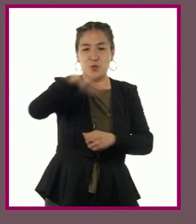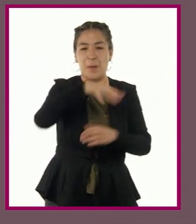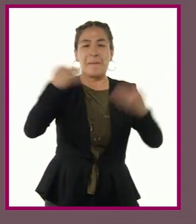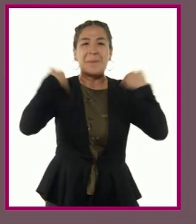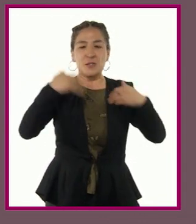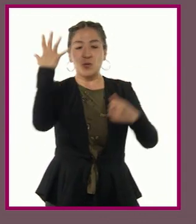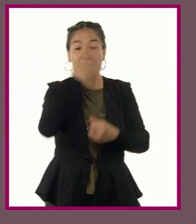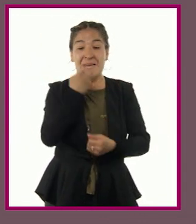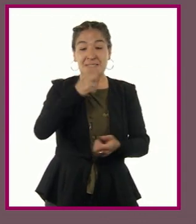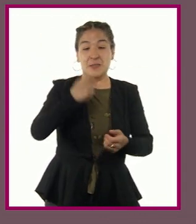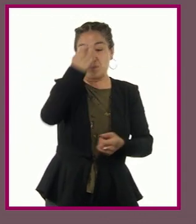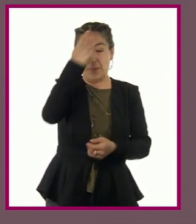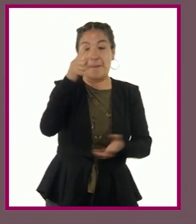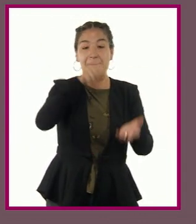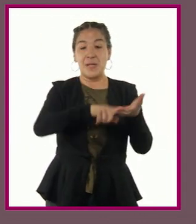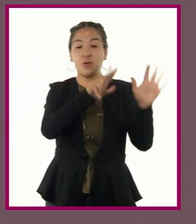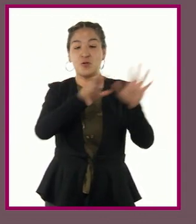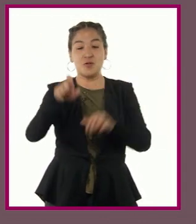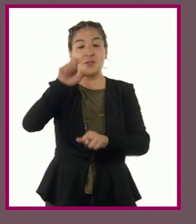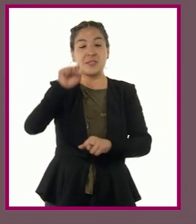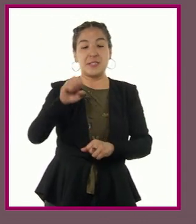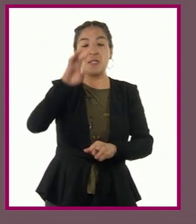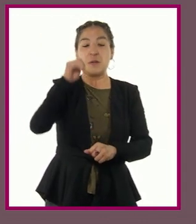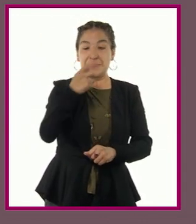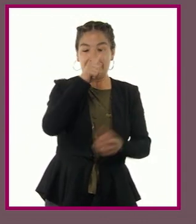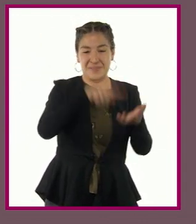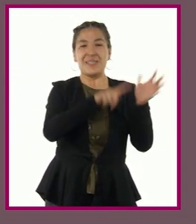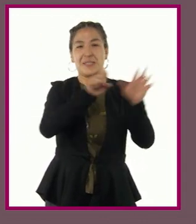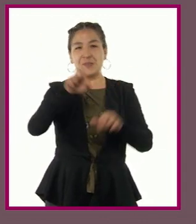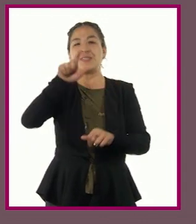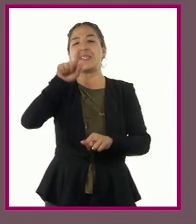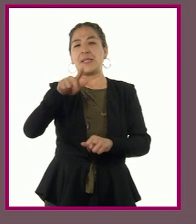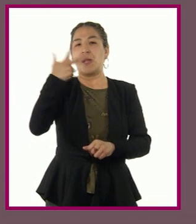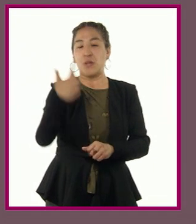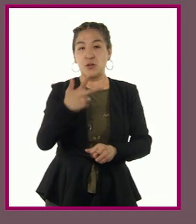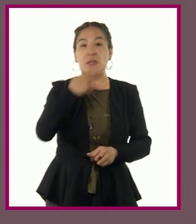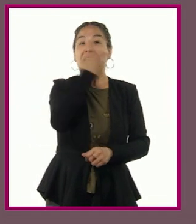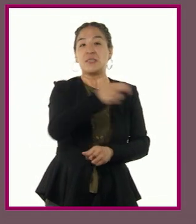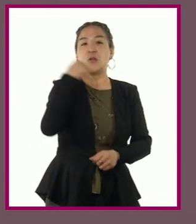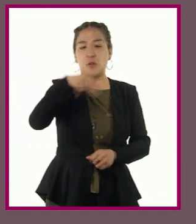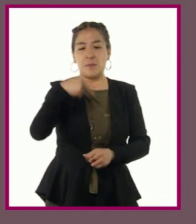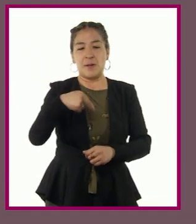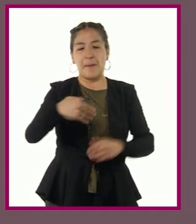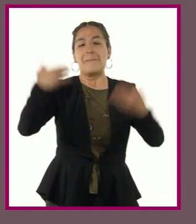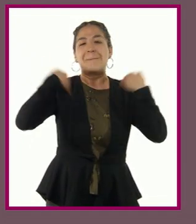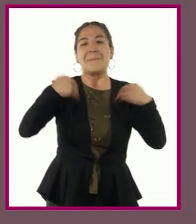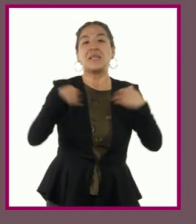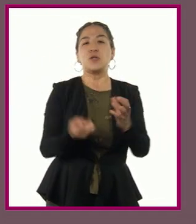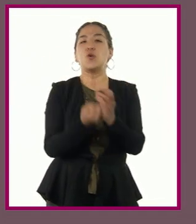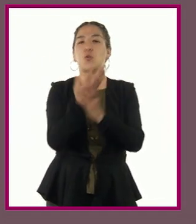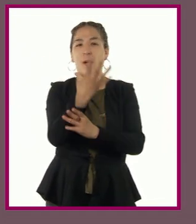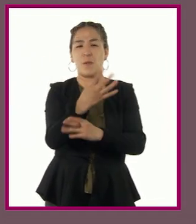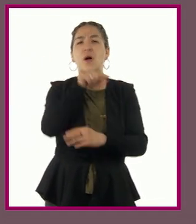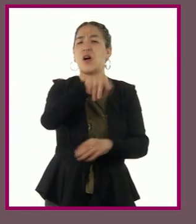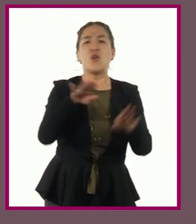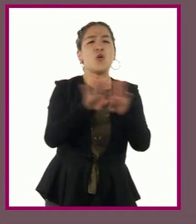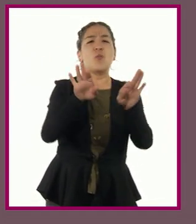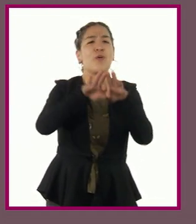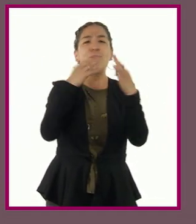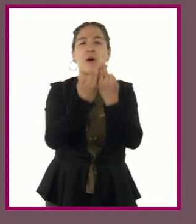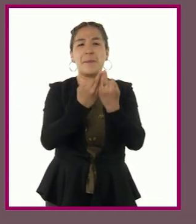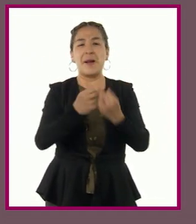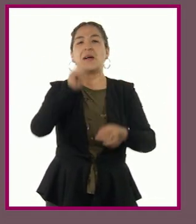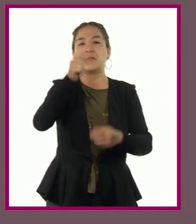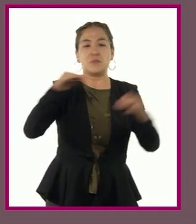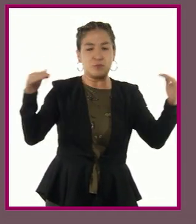en 1778. Inicialmente, recibió el nombre de Paseo Nuevo y estaba formado por un